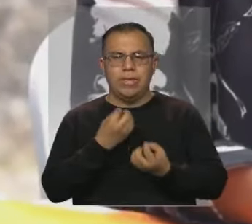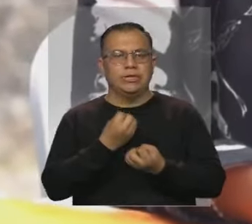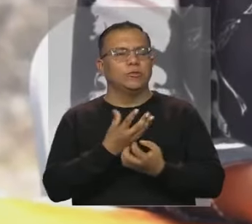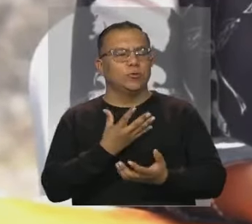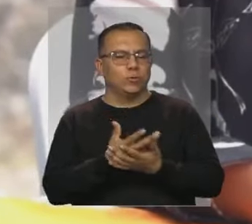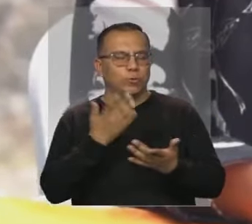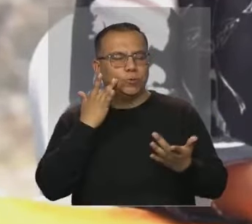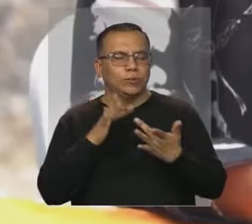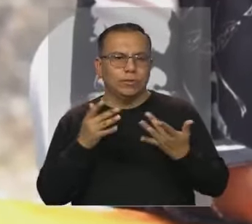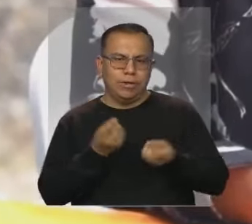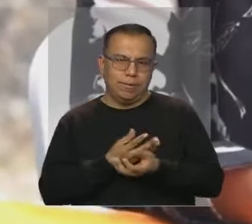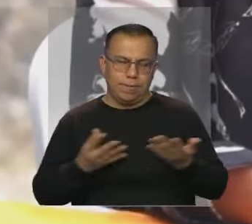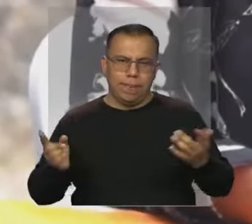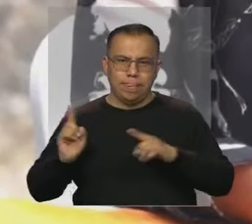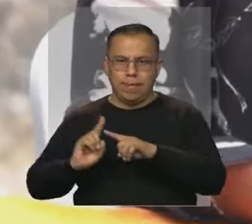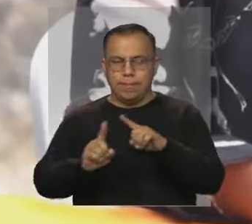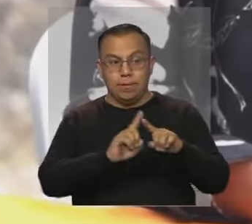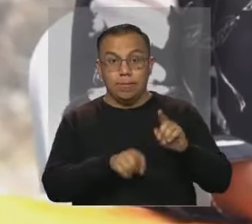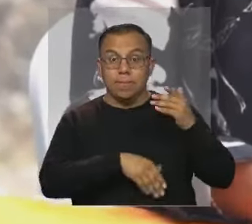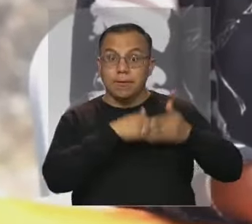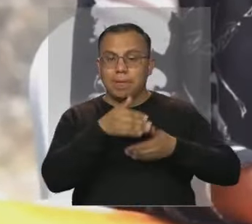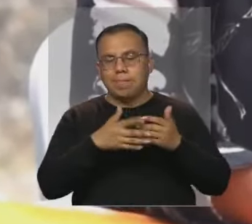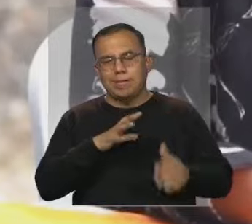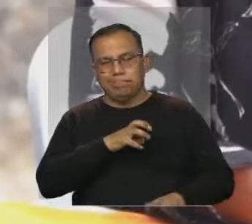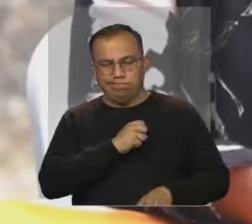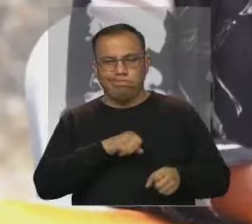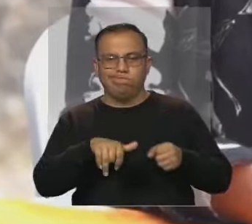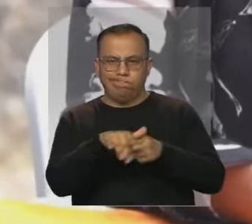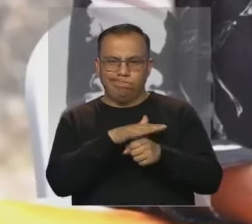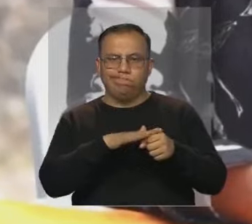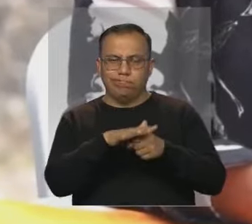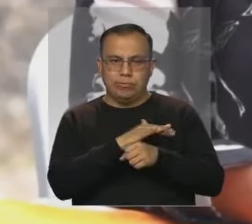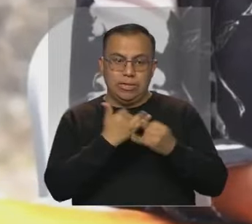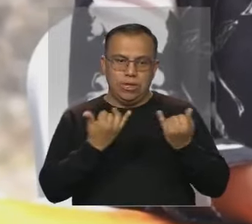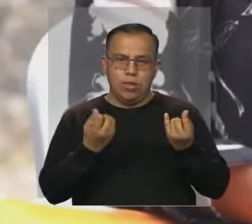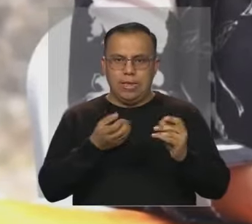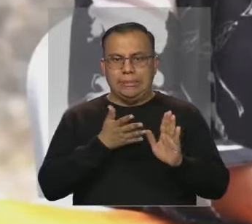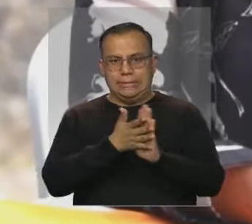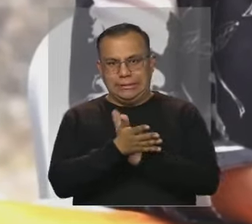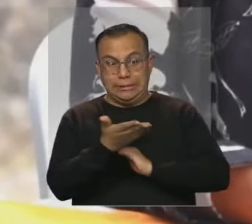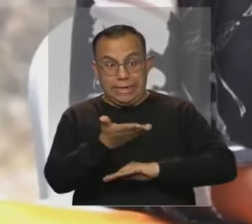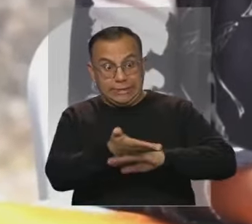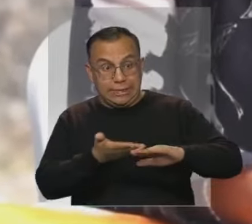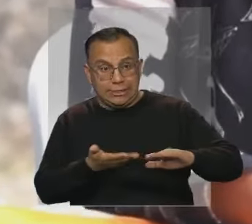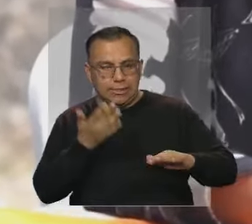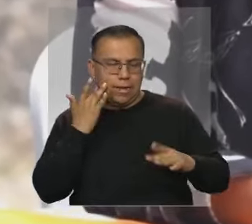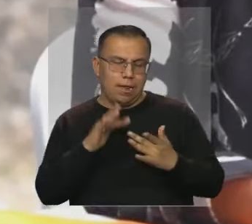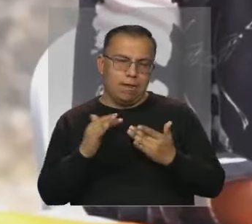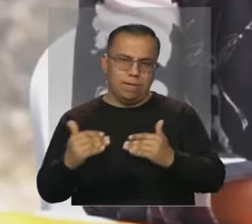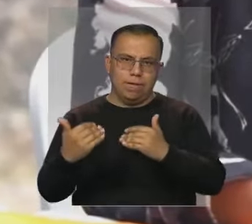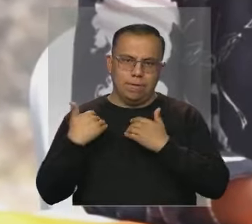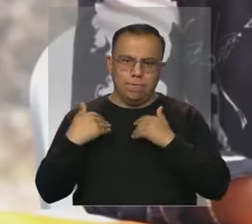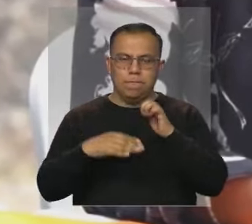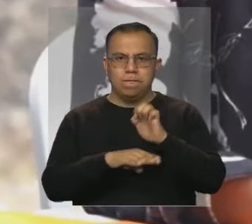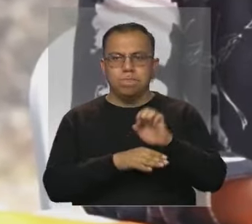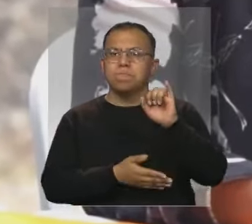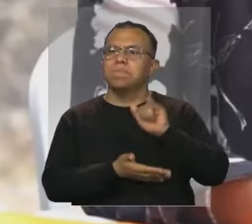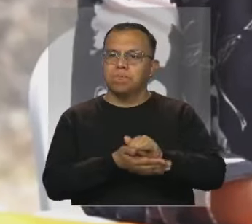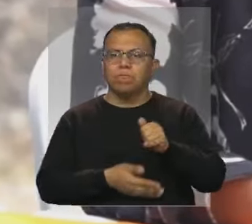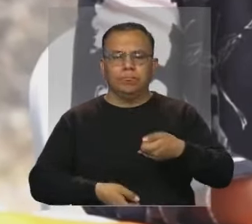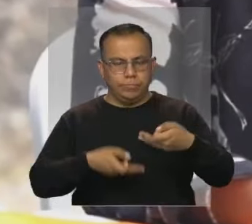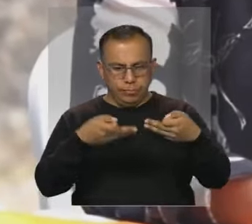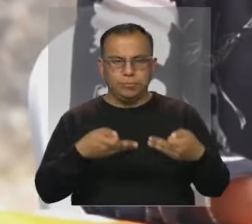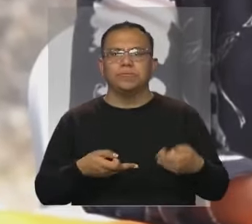Operación tenemos varios corredores que han perdido desafortunadamente demanda y que están a cargo de esta entidad justamente para